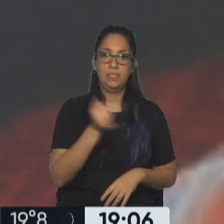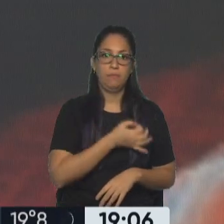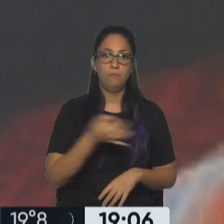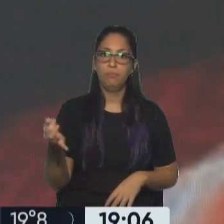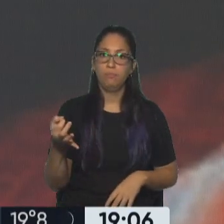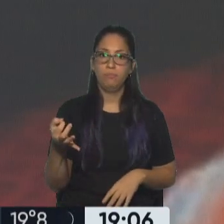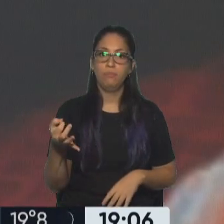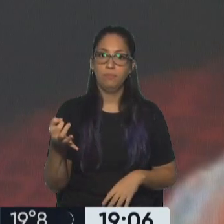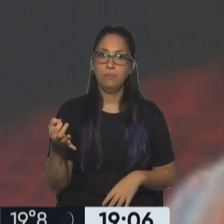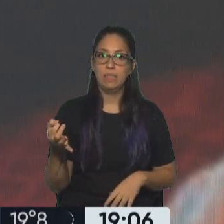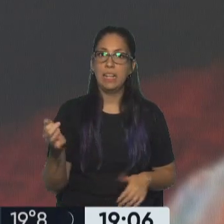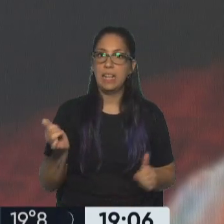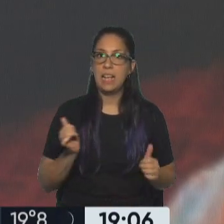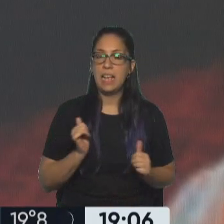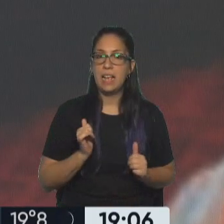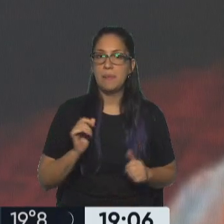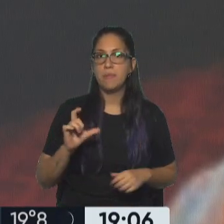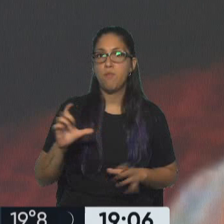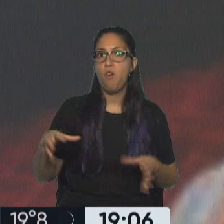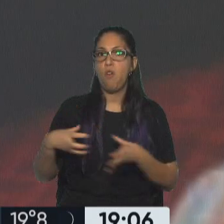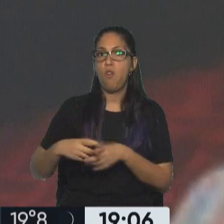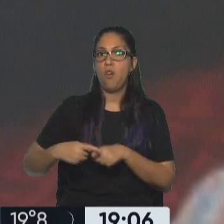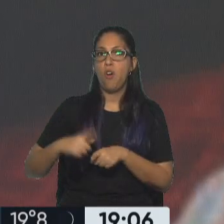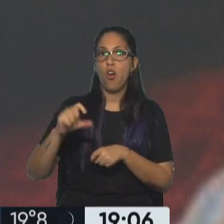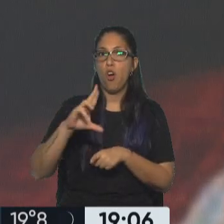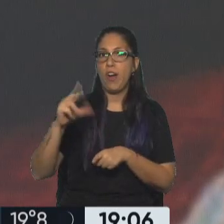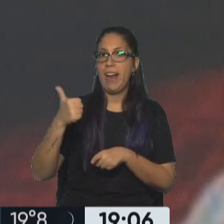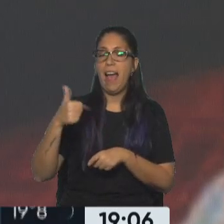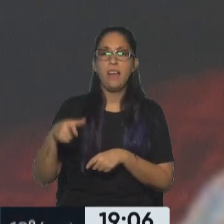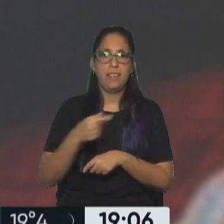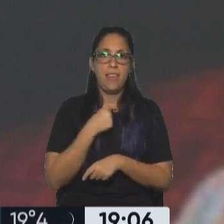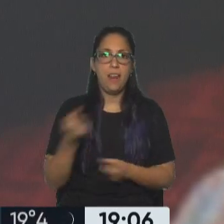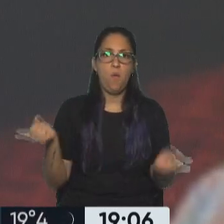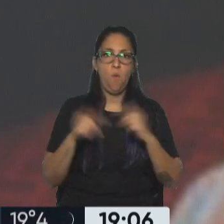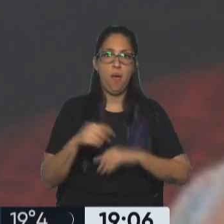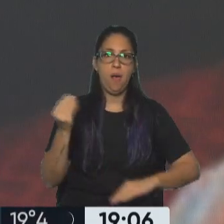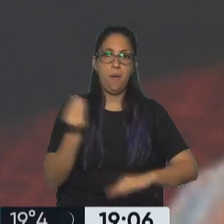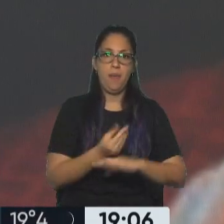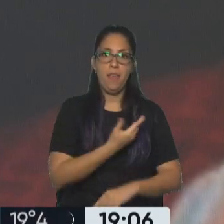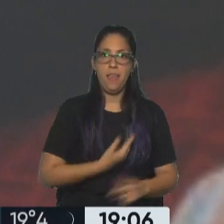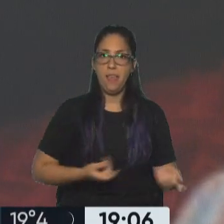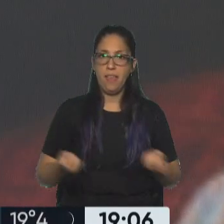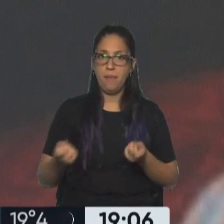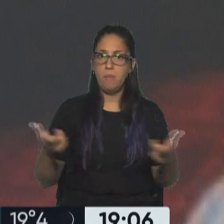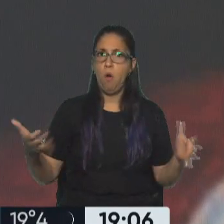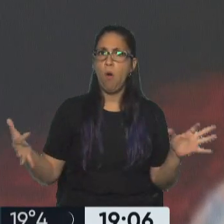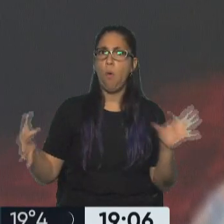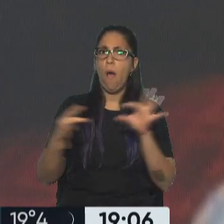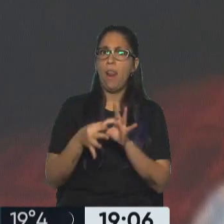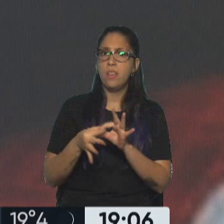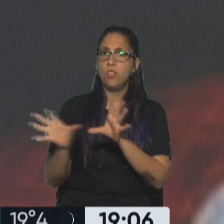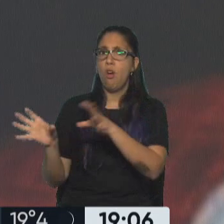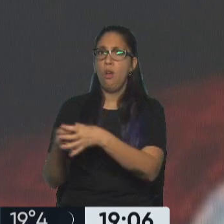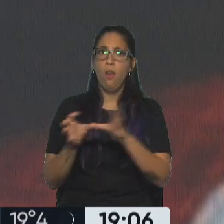justamente están esperanzados es el correísmo de poder volver a gobernar, como lo decía el exmandatario, incluso con una coalición que hemos visto, sobre todo la